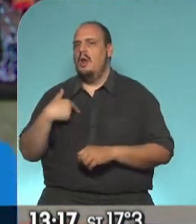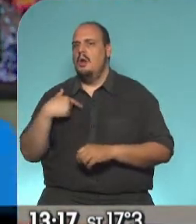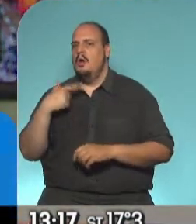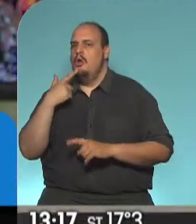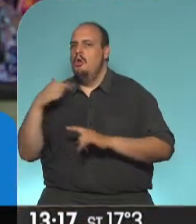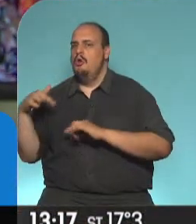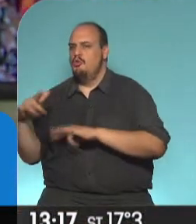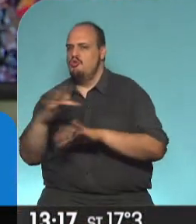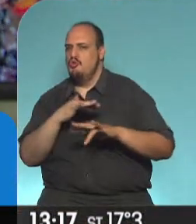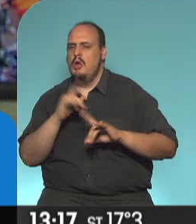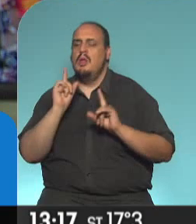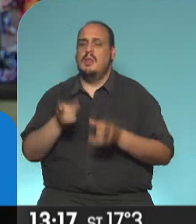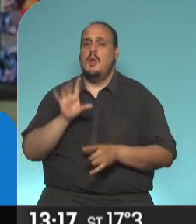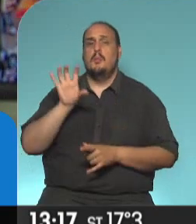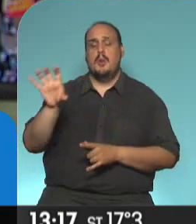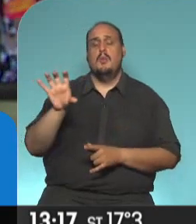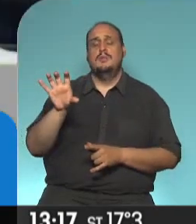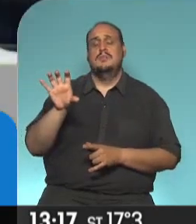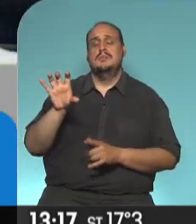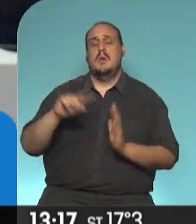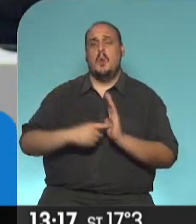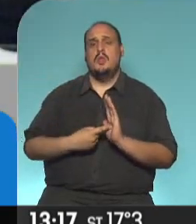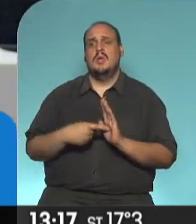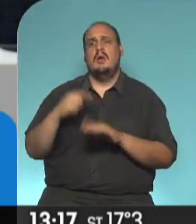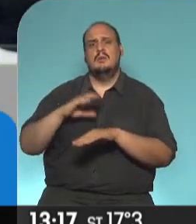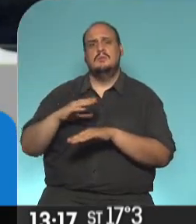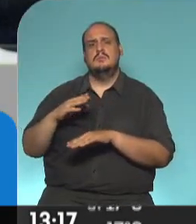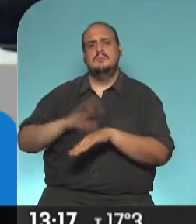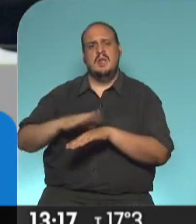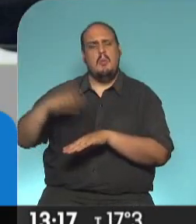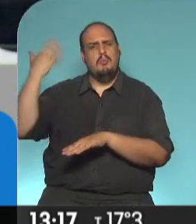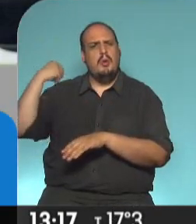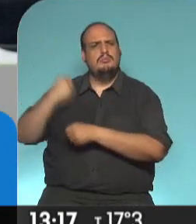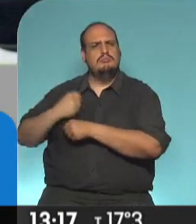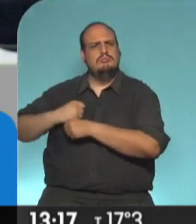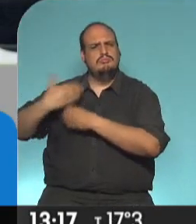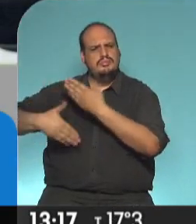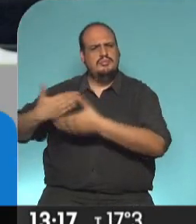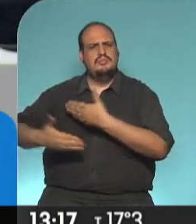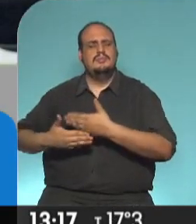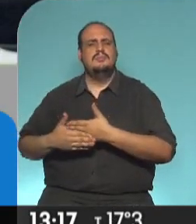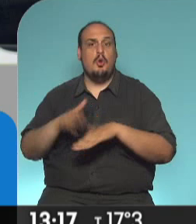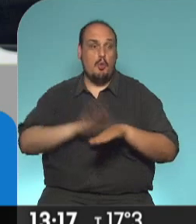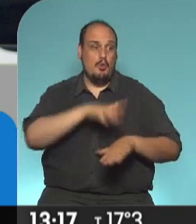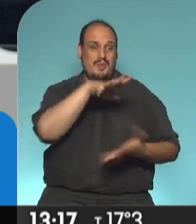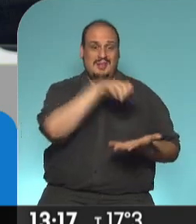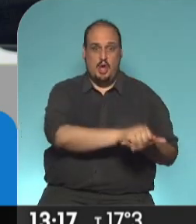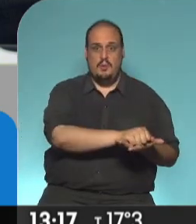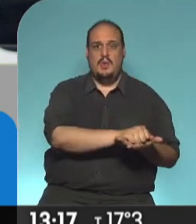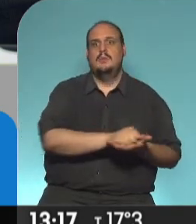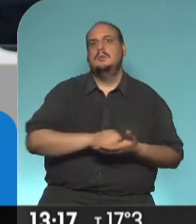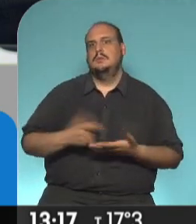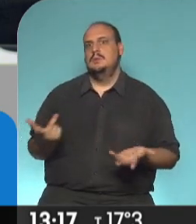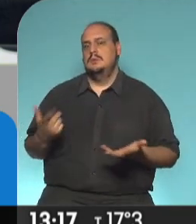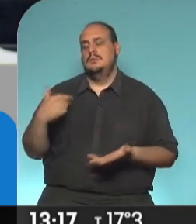definitiva también desde la provincia se vino trabajando desde hace un tiempo a partir de esta toma es cómo trabajar respecto a un tema pendiente